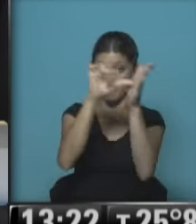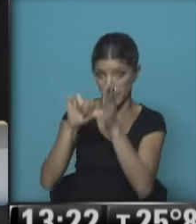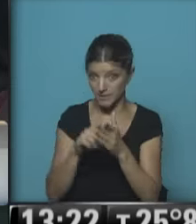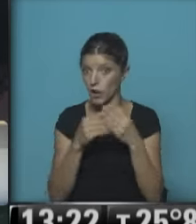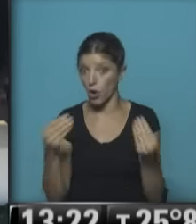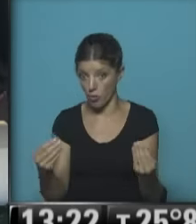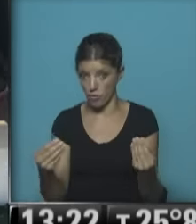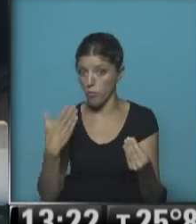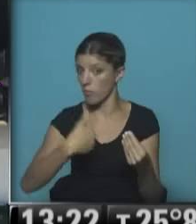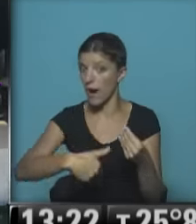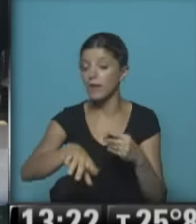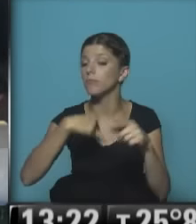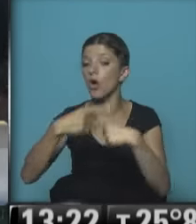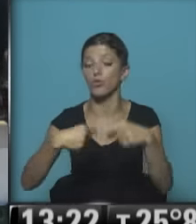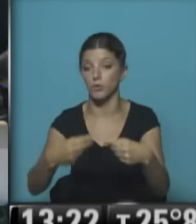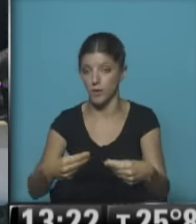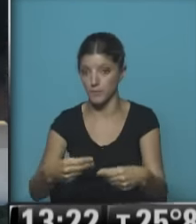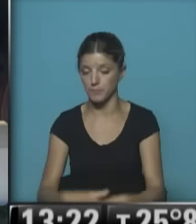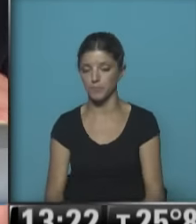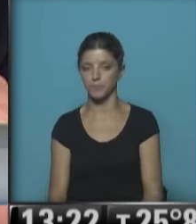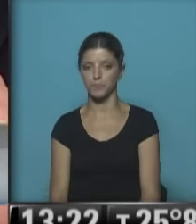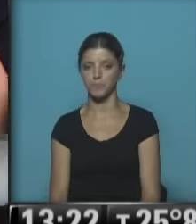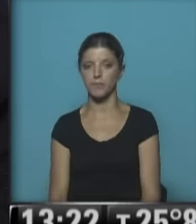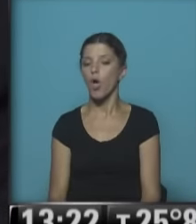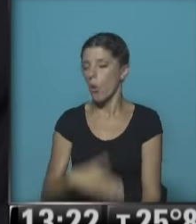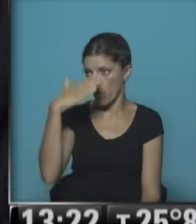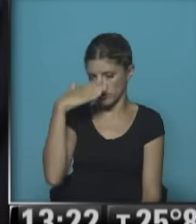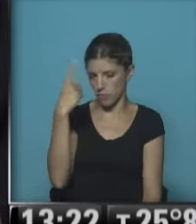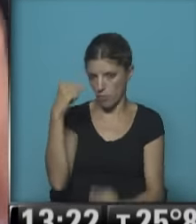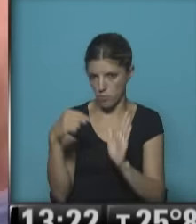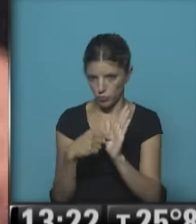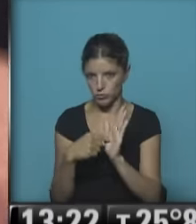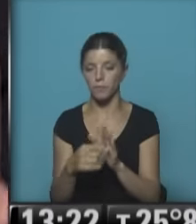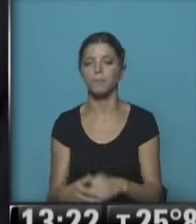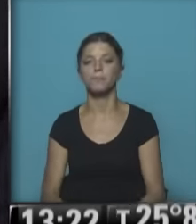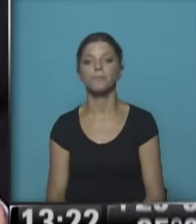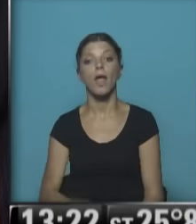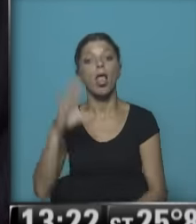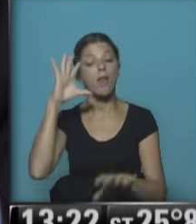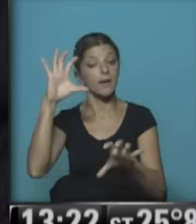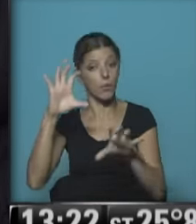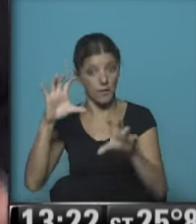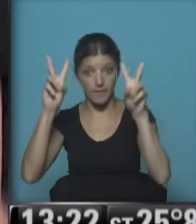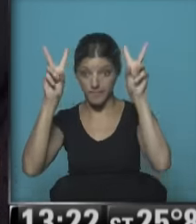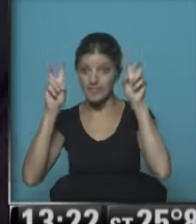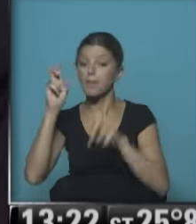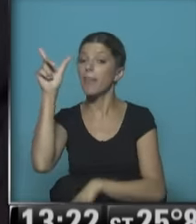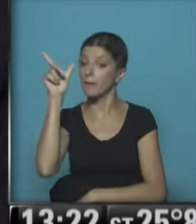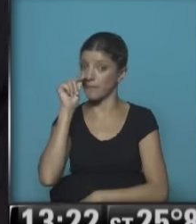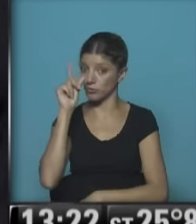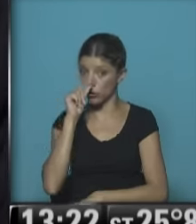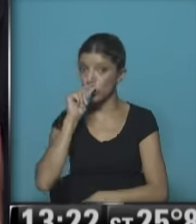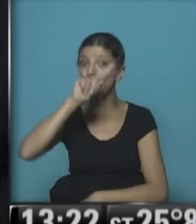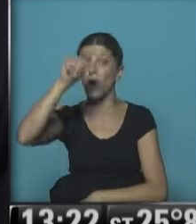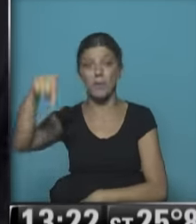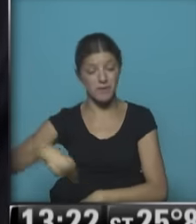en este juego tan cruzado, ¿no? Un último elemento. Recordemos que el tema del petróleo ha provocado muchas